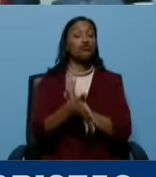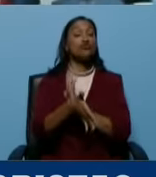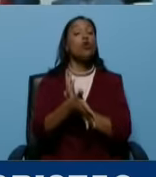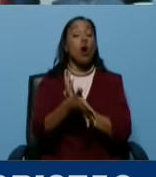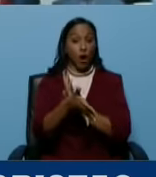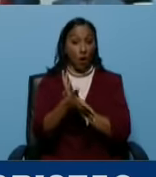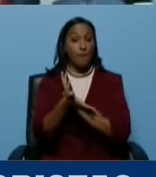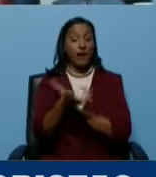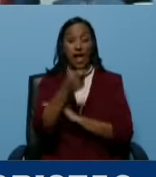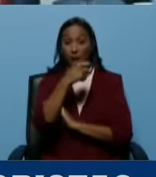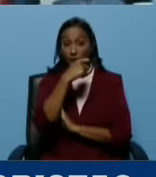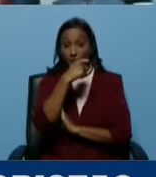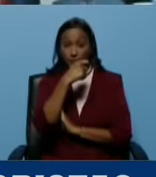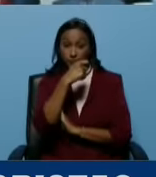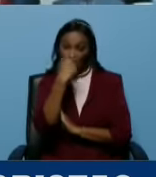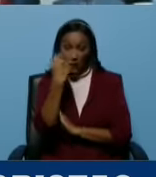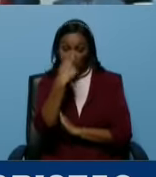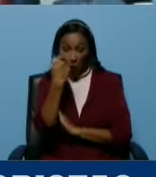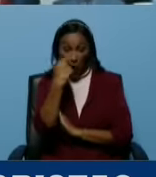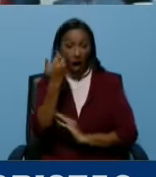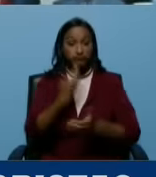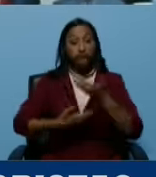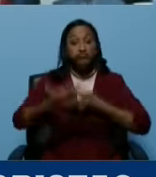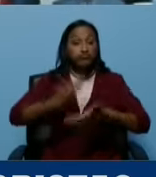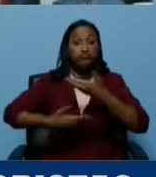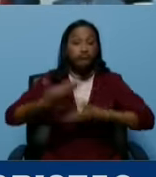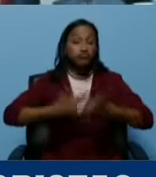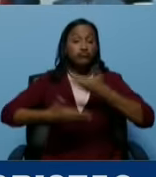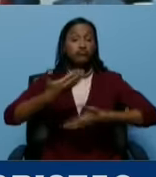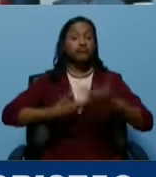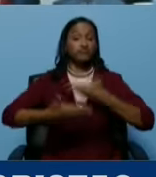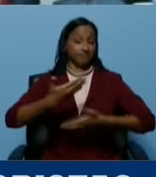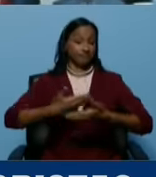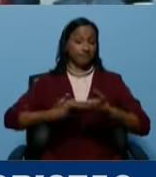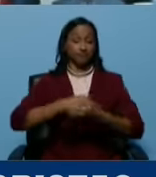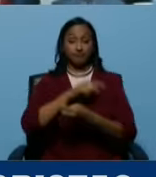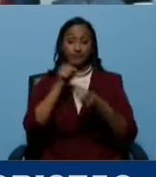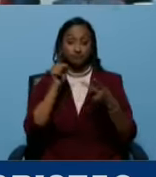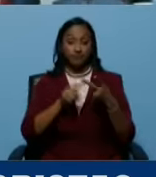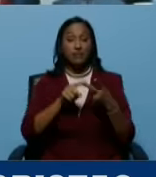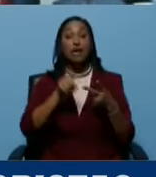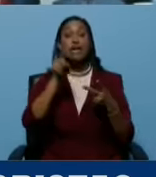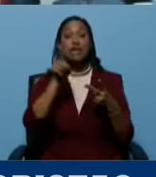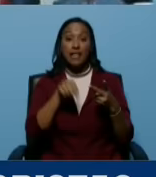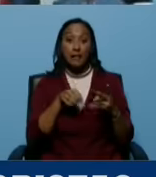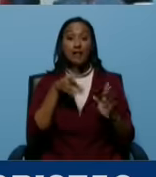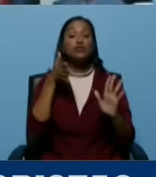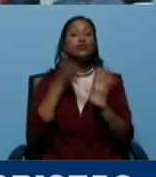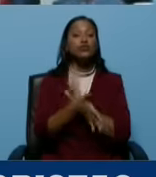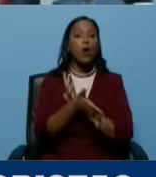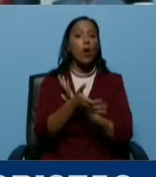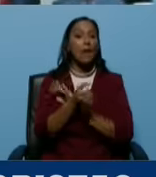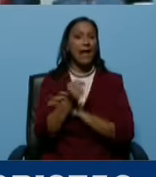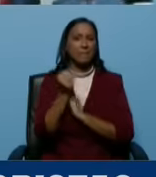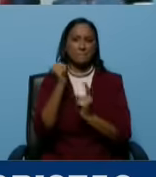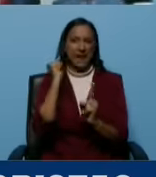de sustancias estupefacientes y psicotrópicas. Asociación para delinquir